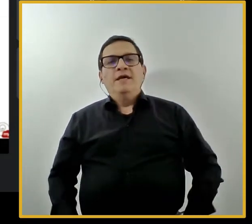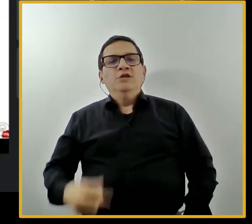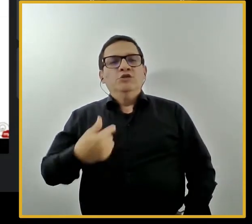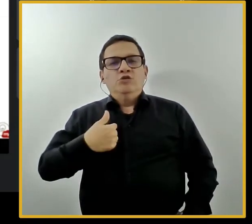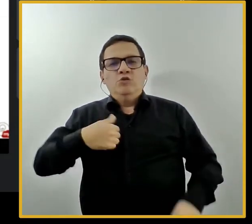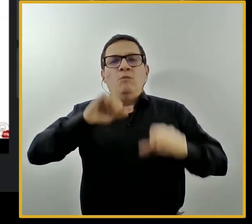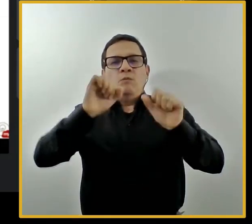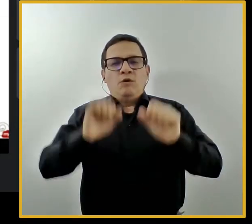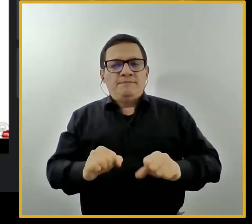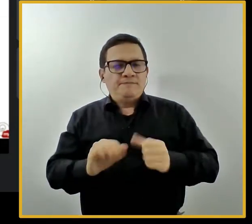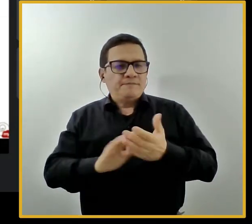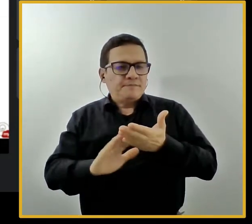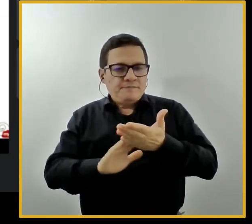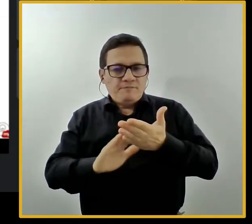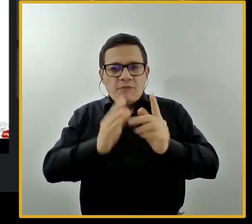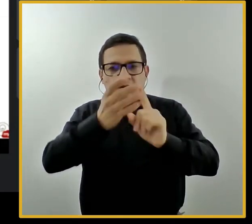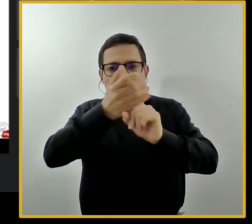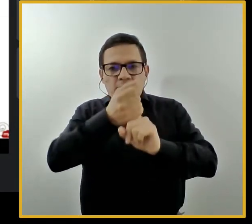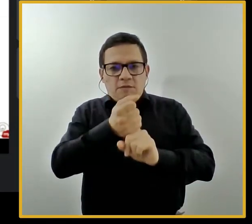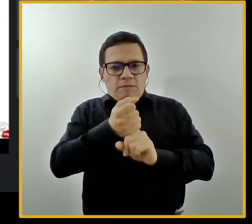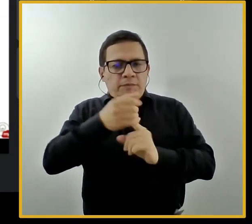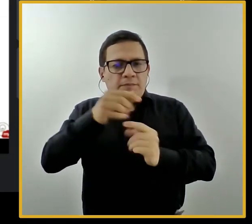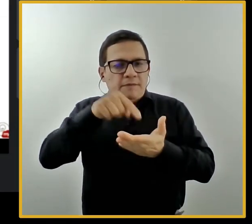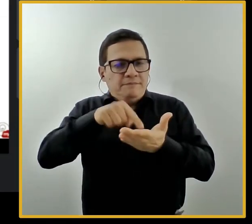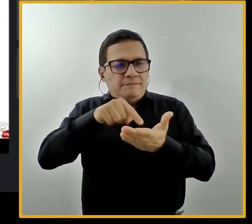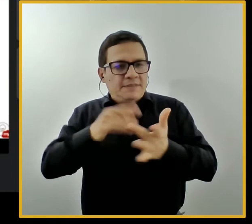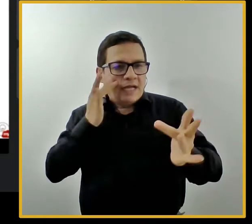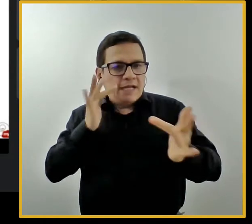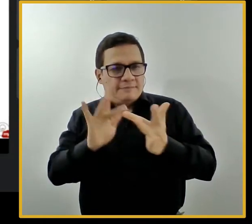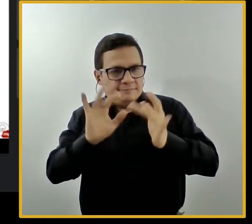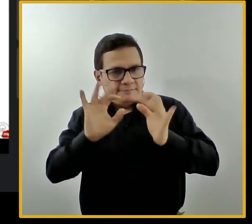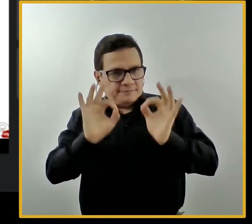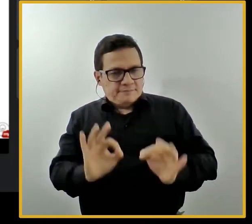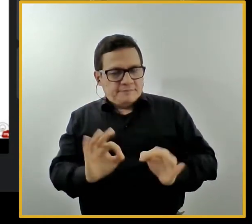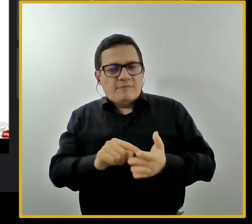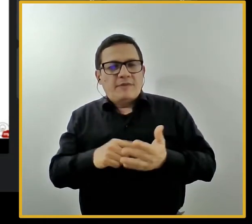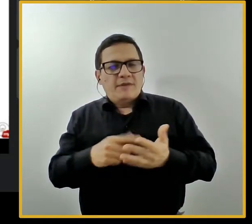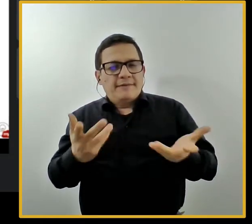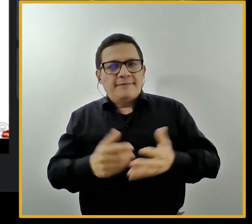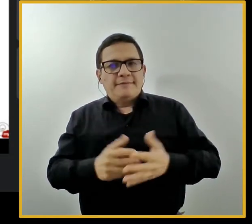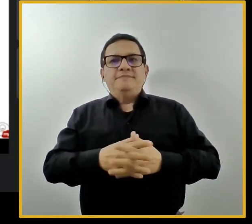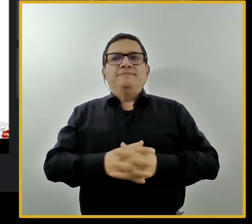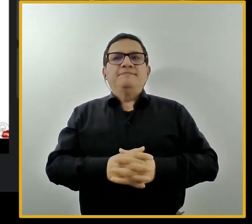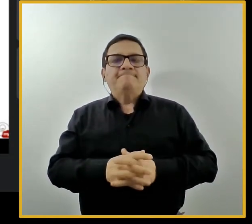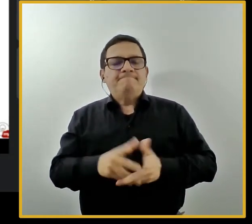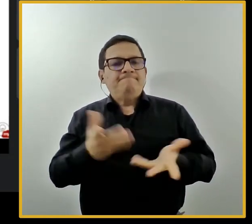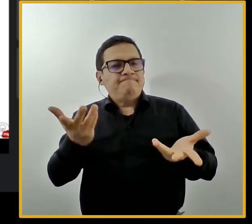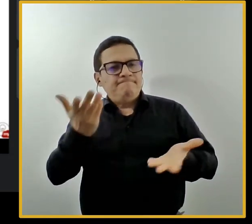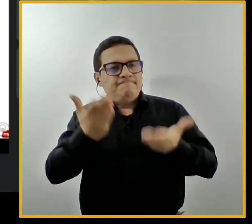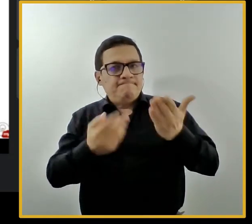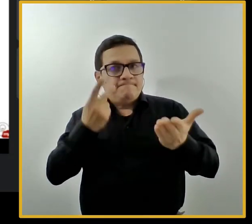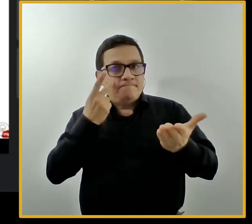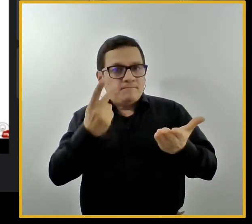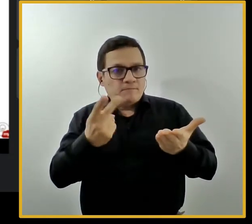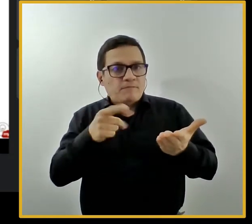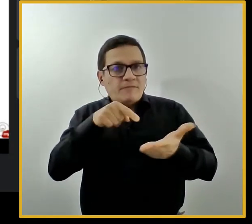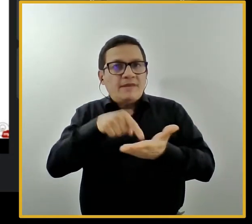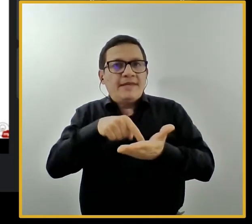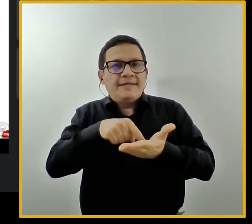yo puedo lograr allí de una manera más adecuada esto, ¿no? Pues si observamos